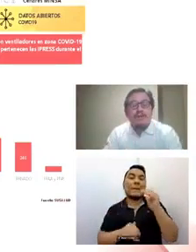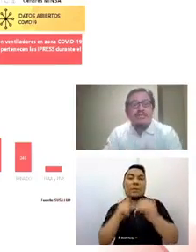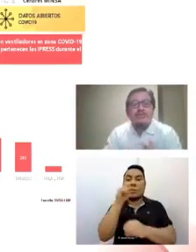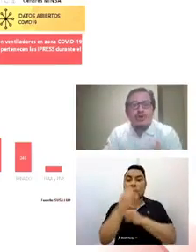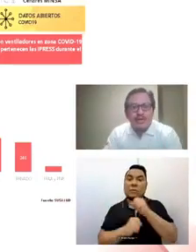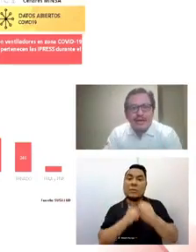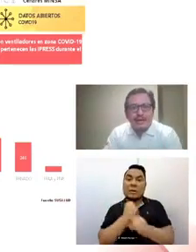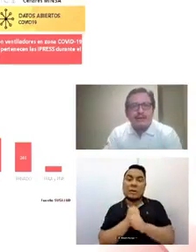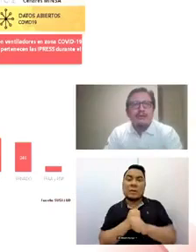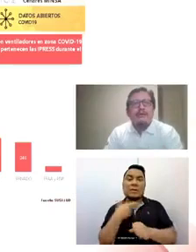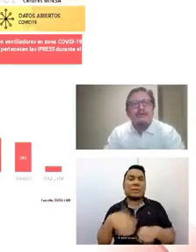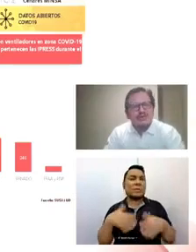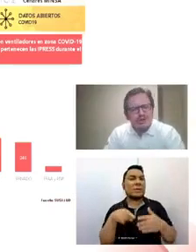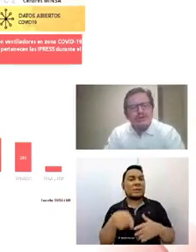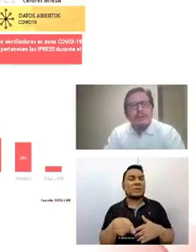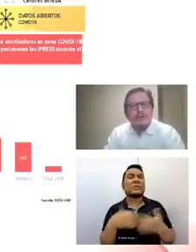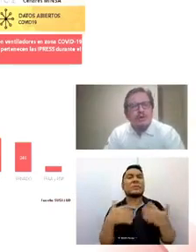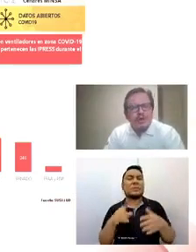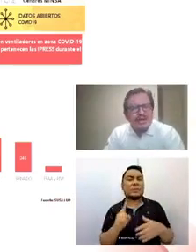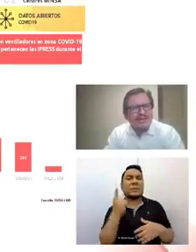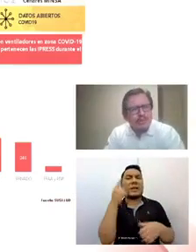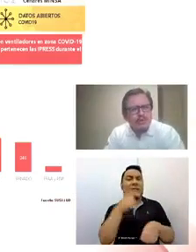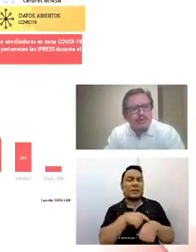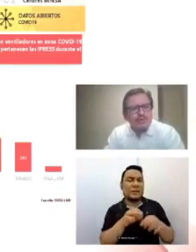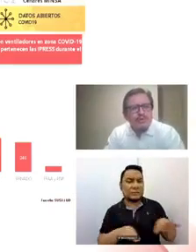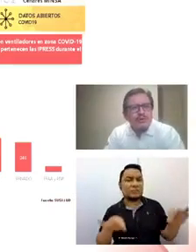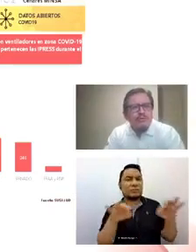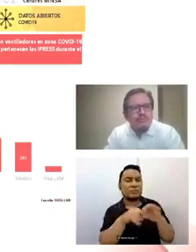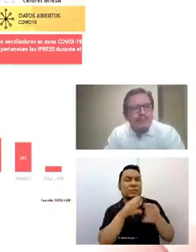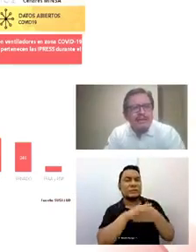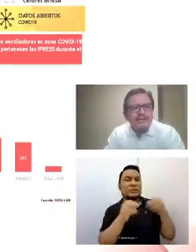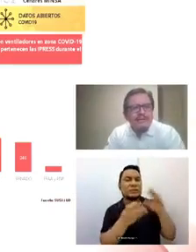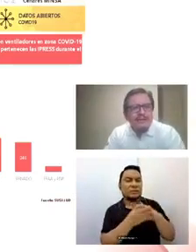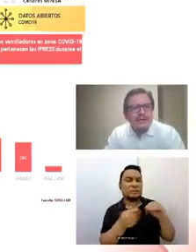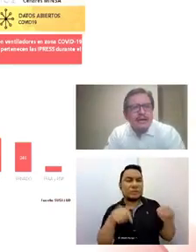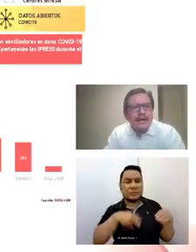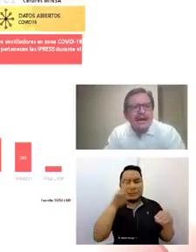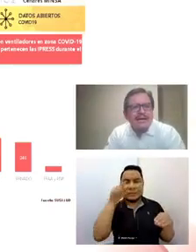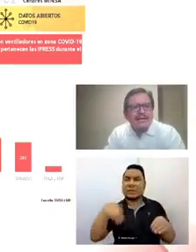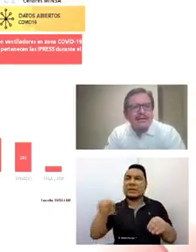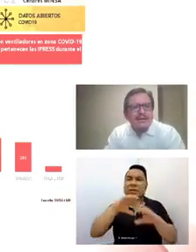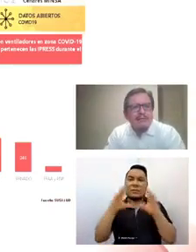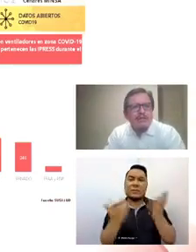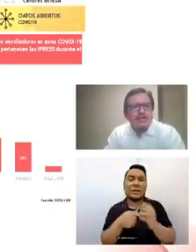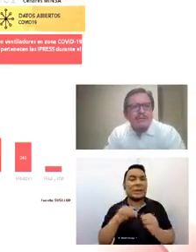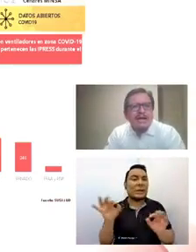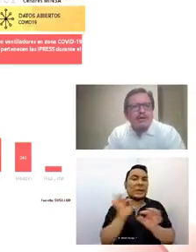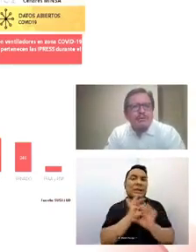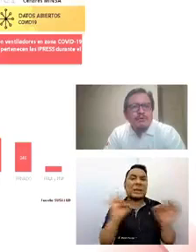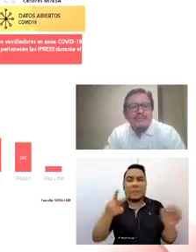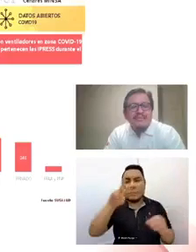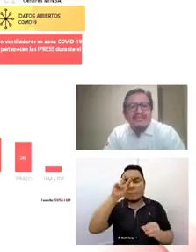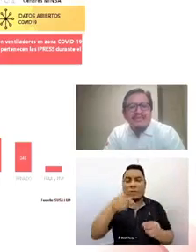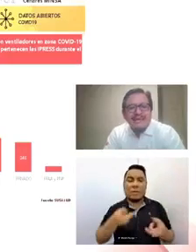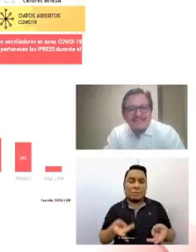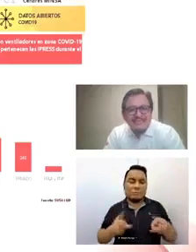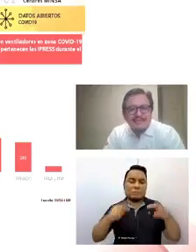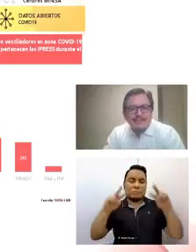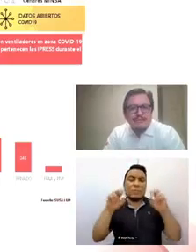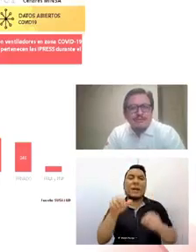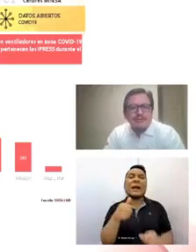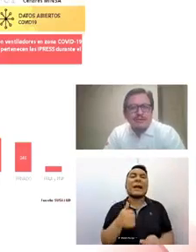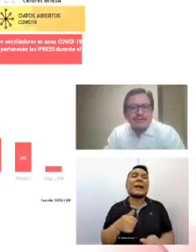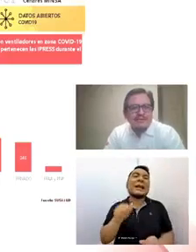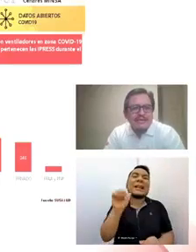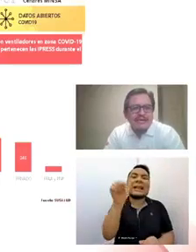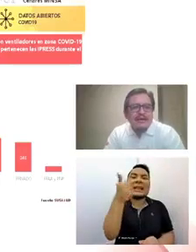ha pasado en la historia, no solo del Perú, creo que del mundo, ningún país ha multiplicado por más de